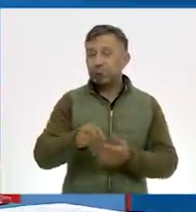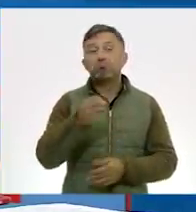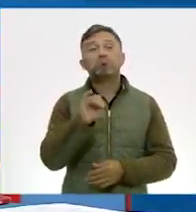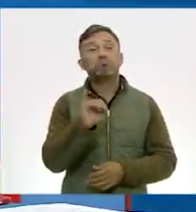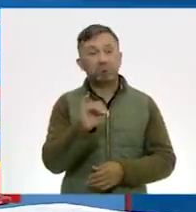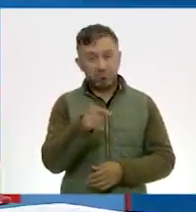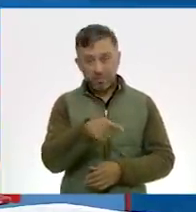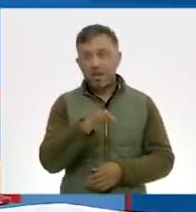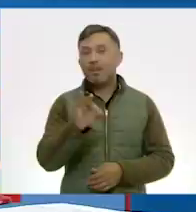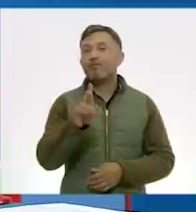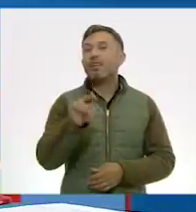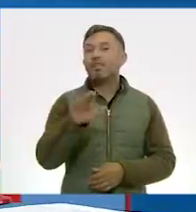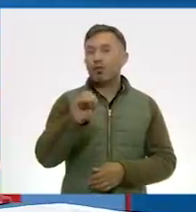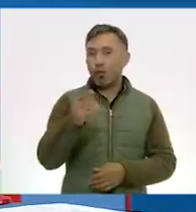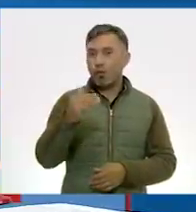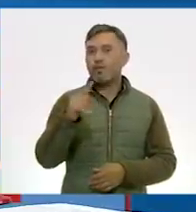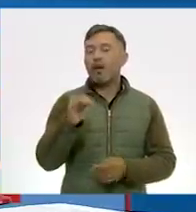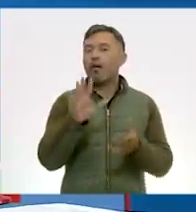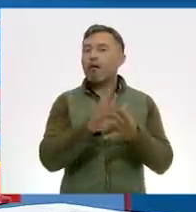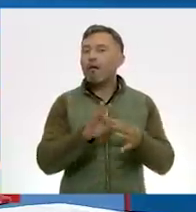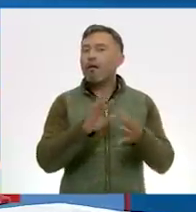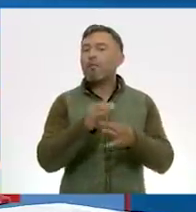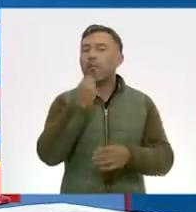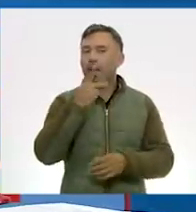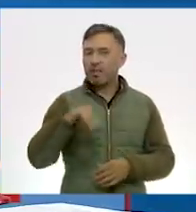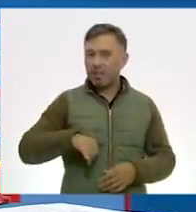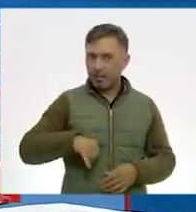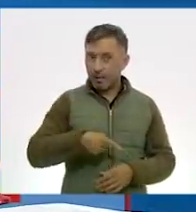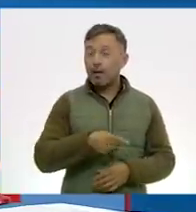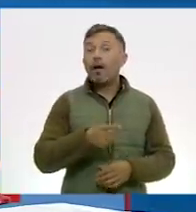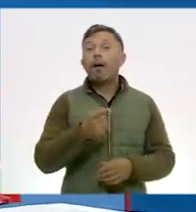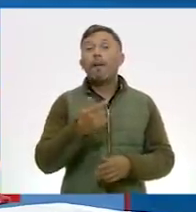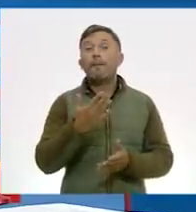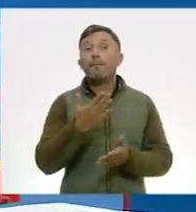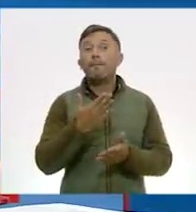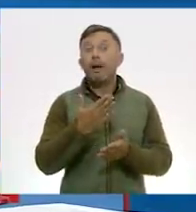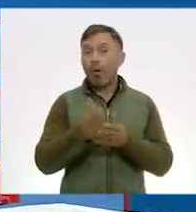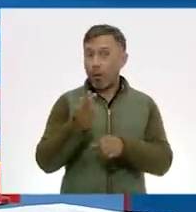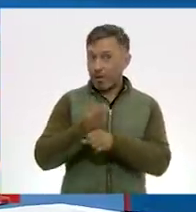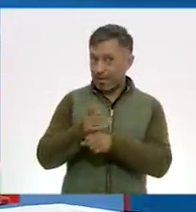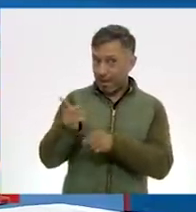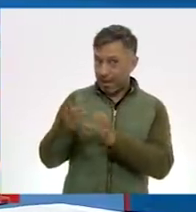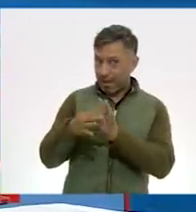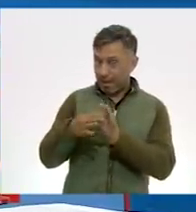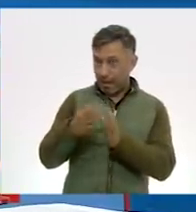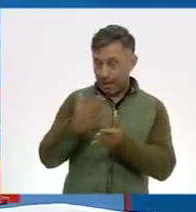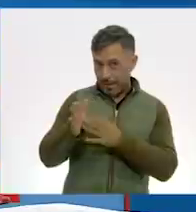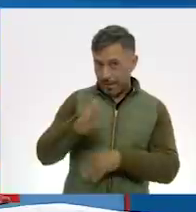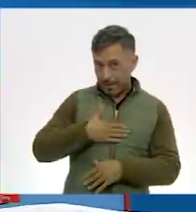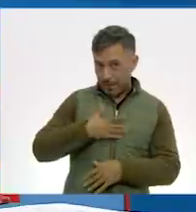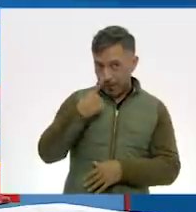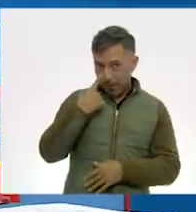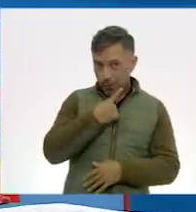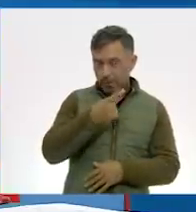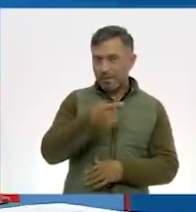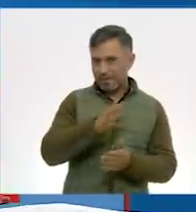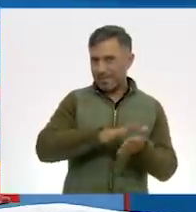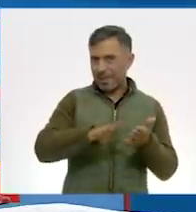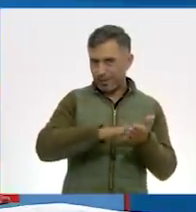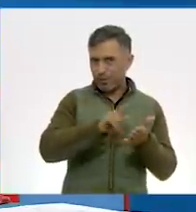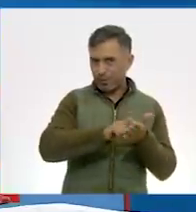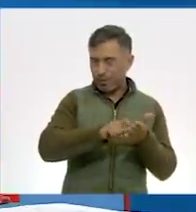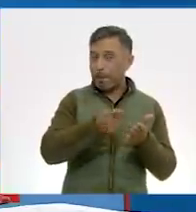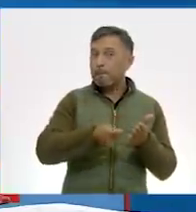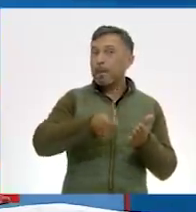información de Francisco Goitia, y lo que me estás refiriendo también a mí, en lo personal, también me gustó más el primer texto.